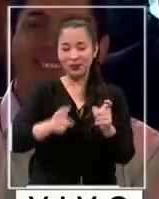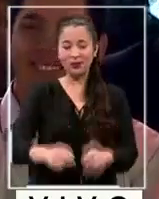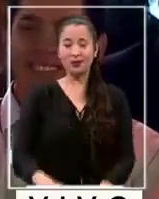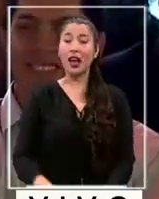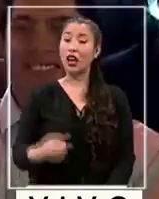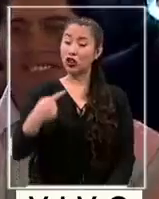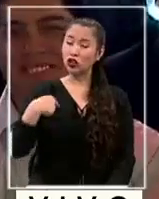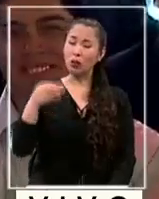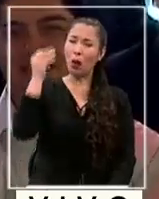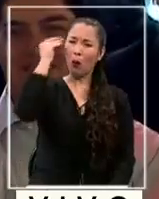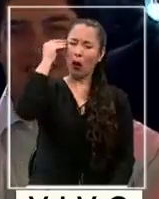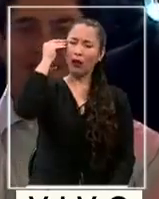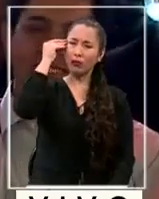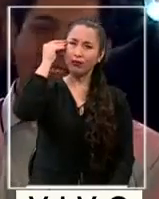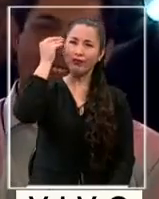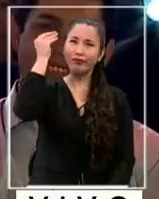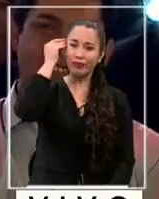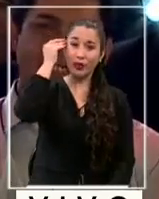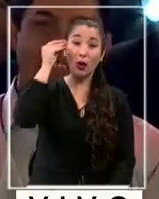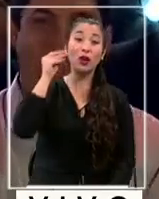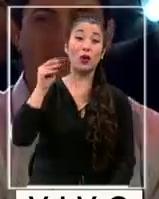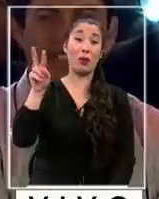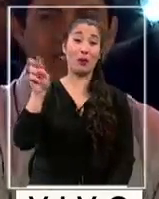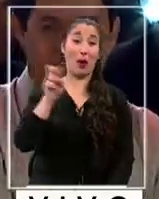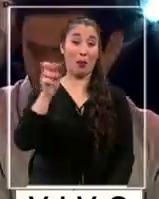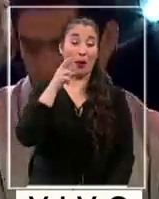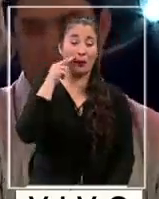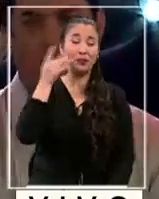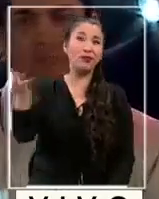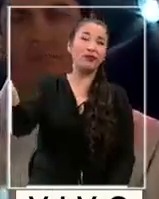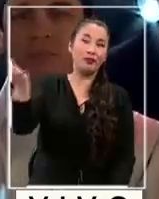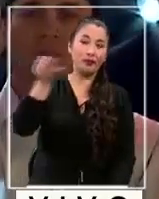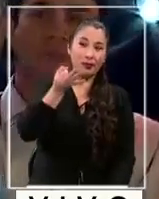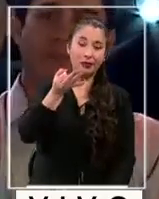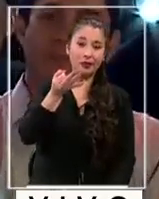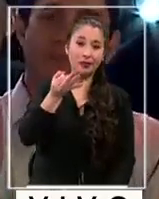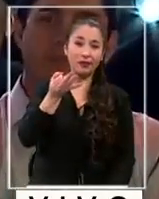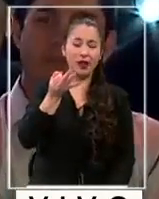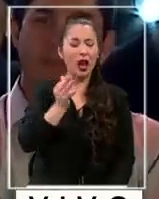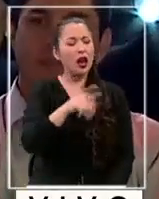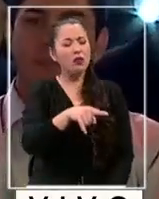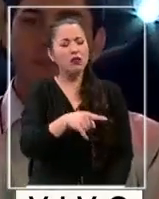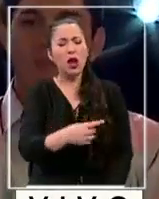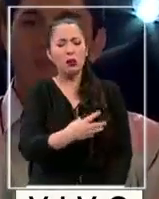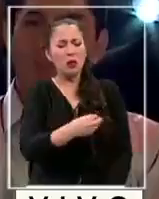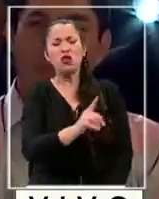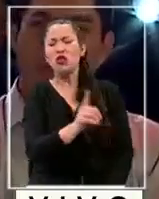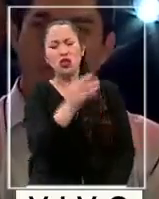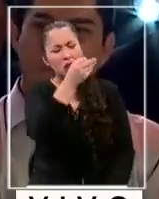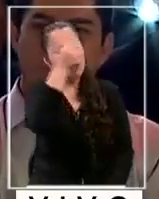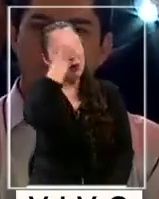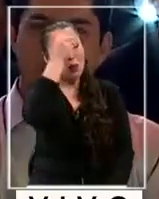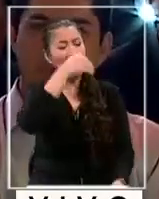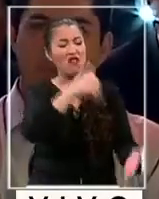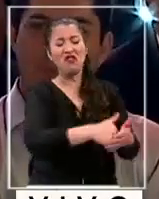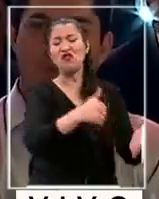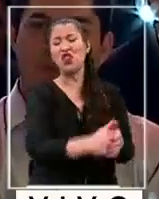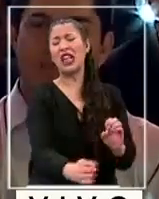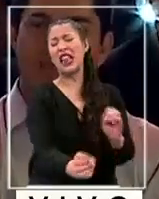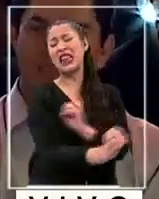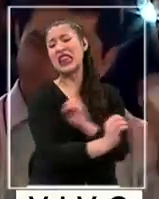Todavía me acuerdo cuando mi padre me dijo: mijito, no se preocupe, si nadie va a votar por